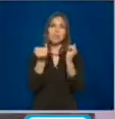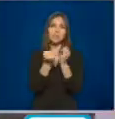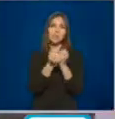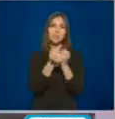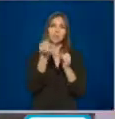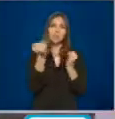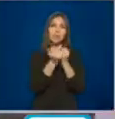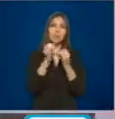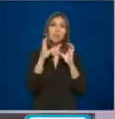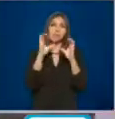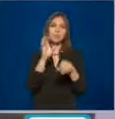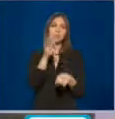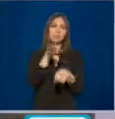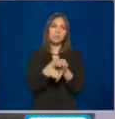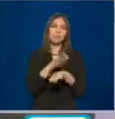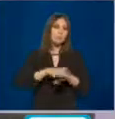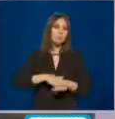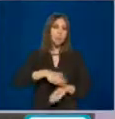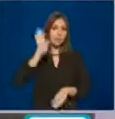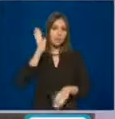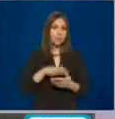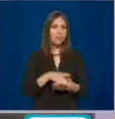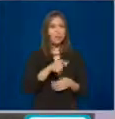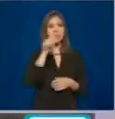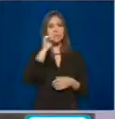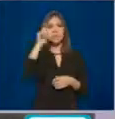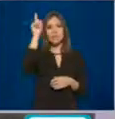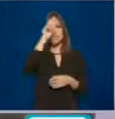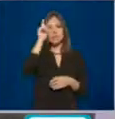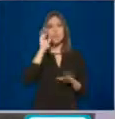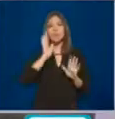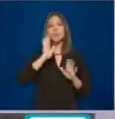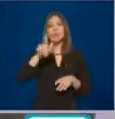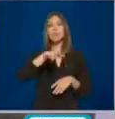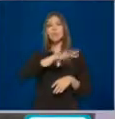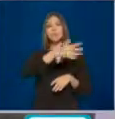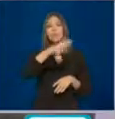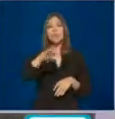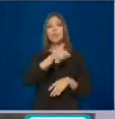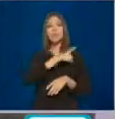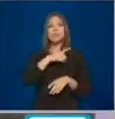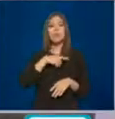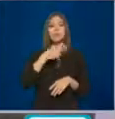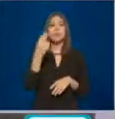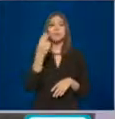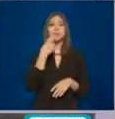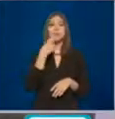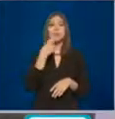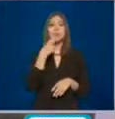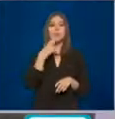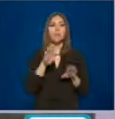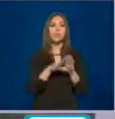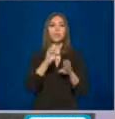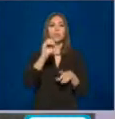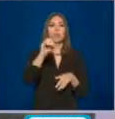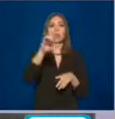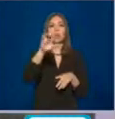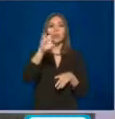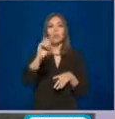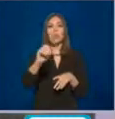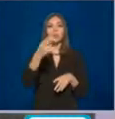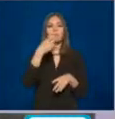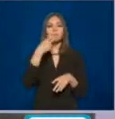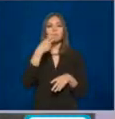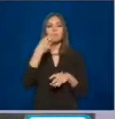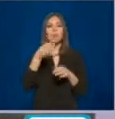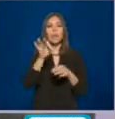vacaciones, protegerlo mucho más. Y lo que yo siempre recomiendo es, si ya te estás en la playa, utiliza baños de óleo extraordinario, que